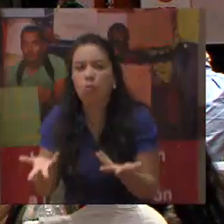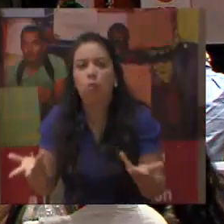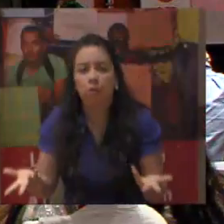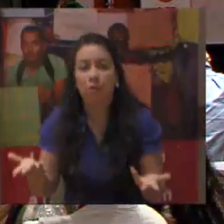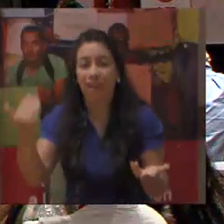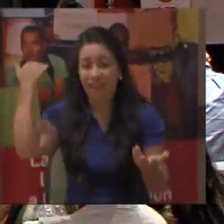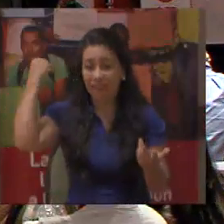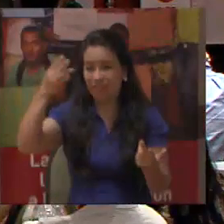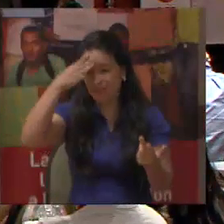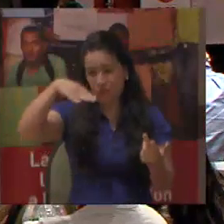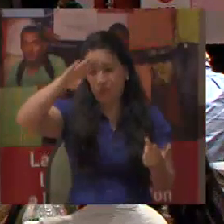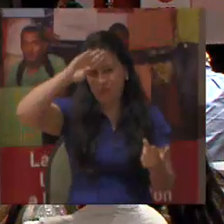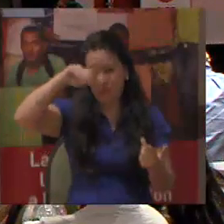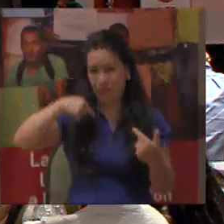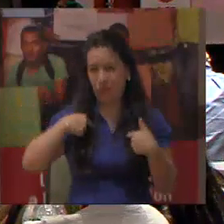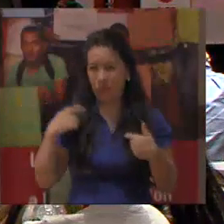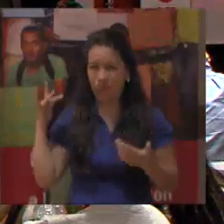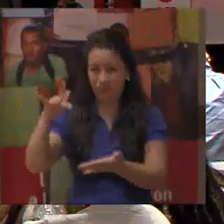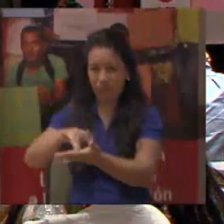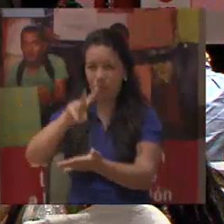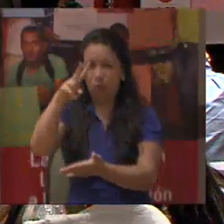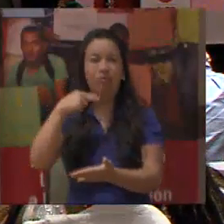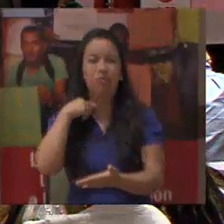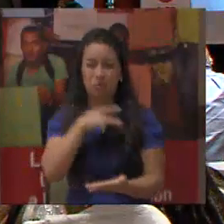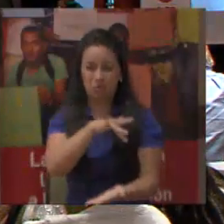estar en La Habana el 2 de noviembre,